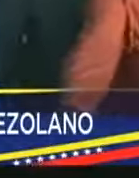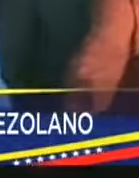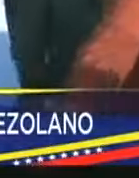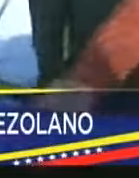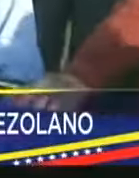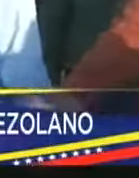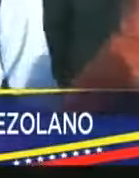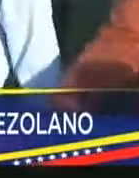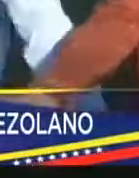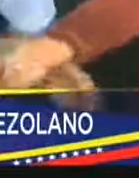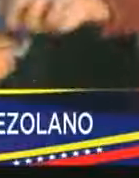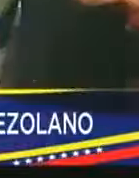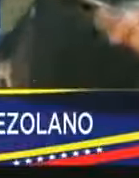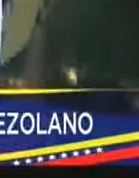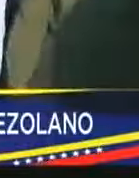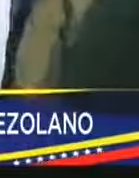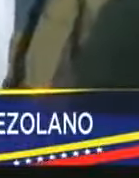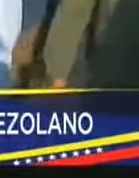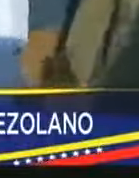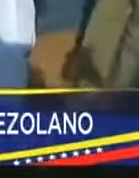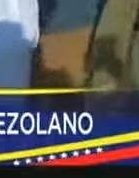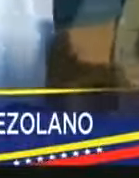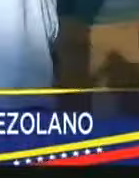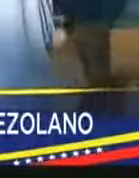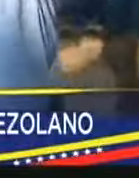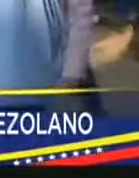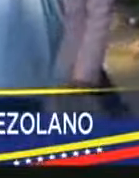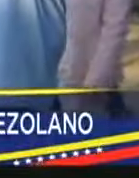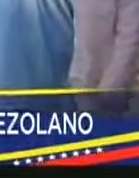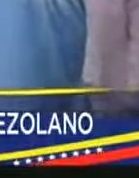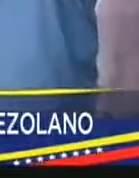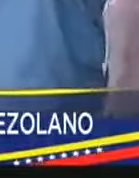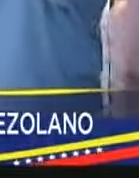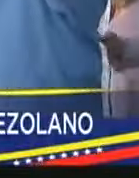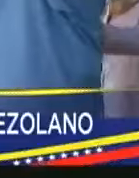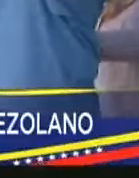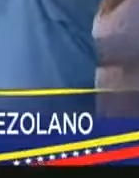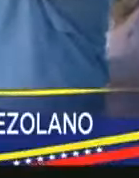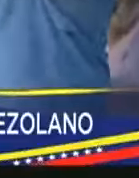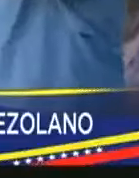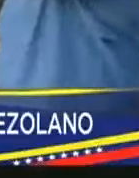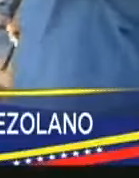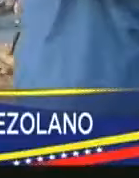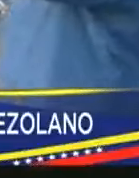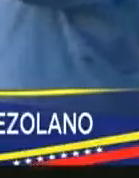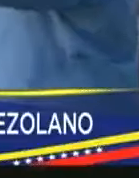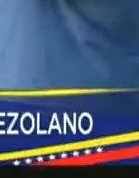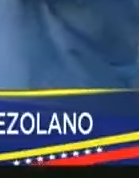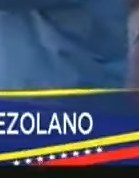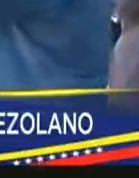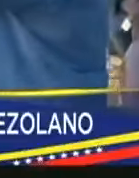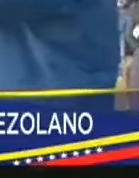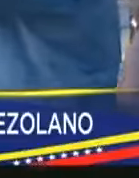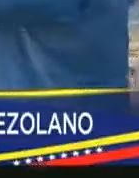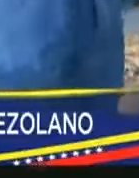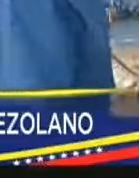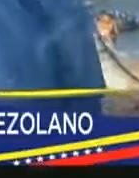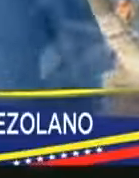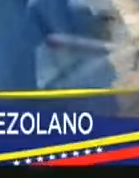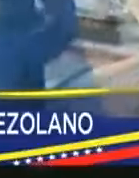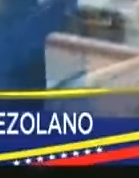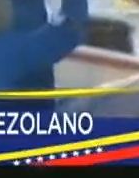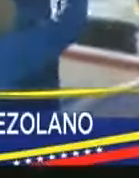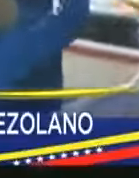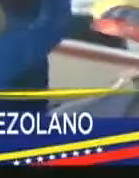bolivariano, y ahí se está acercando a la playa a saludar a las pescadoras, a los pescadores que están presentes acá